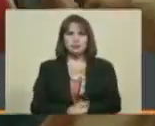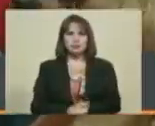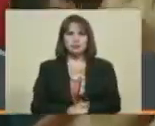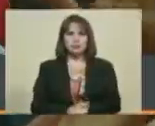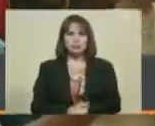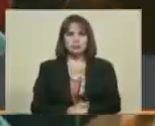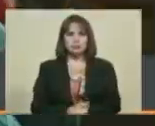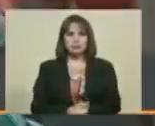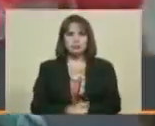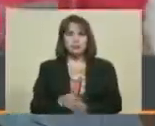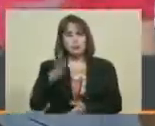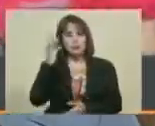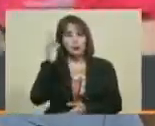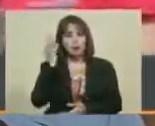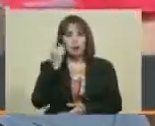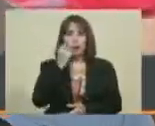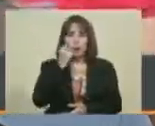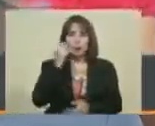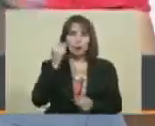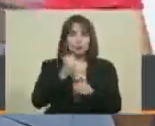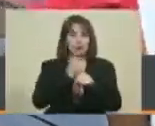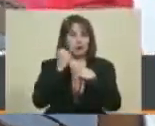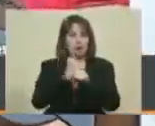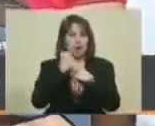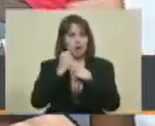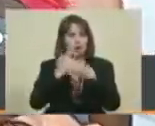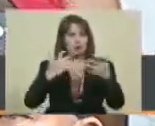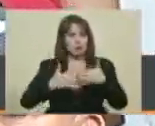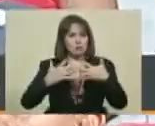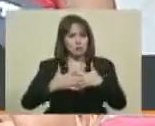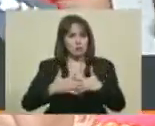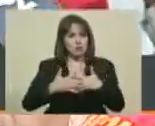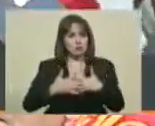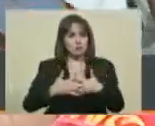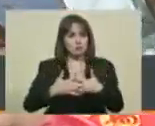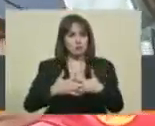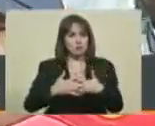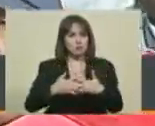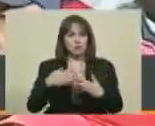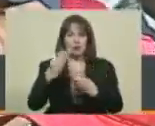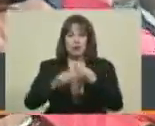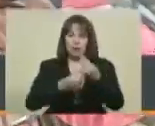mujeres trabajadoras de la industria. Y es así.